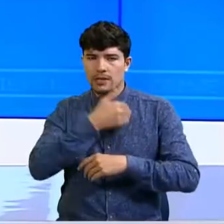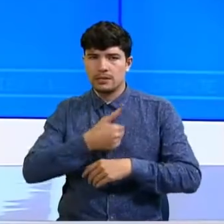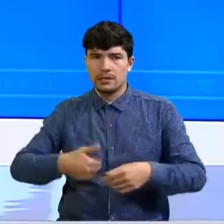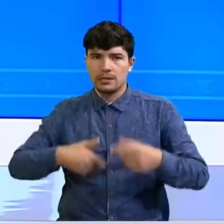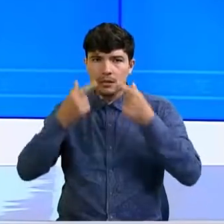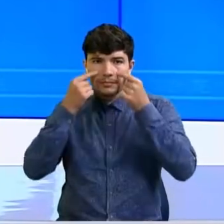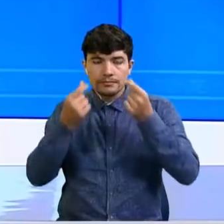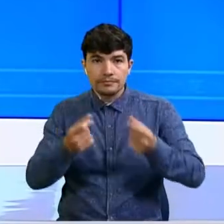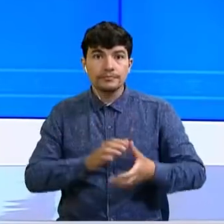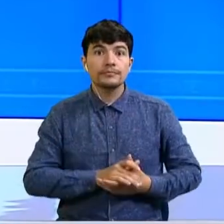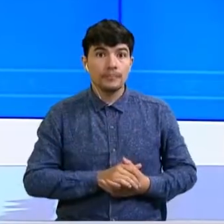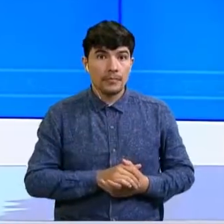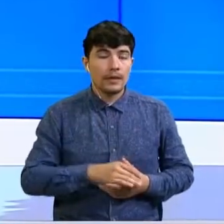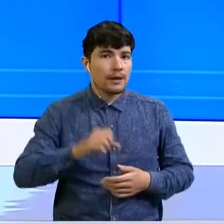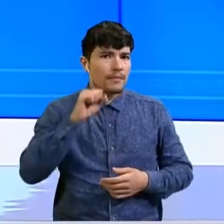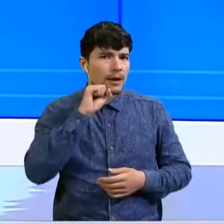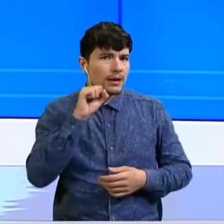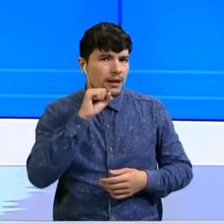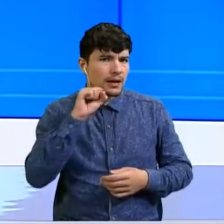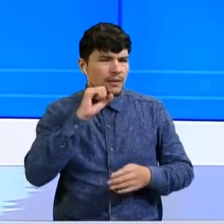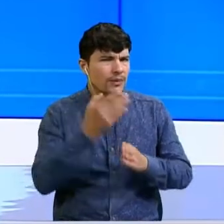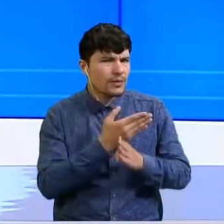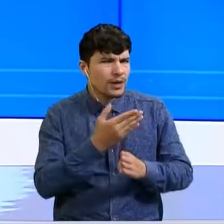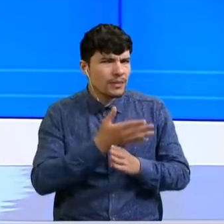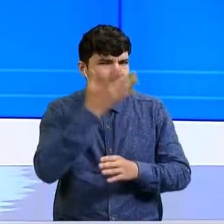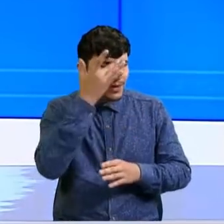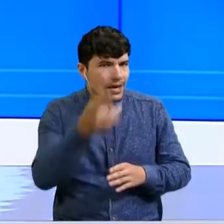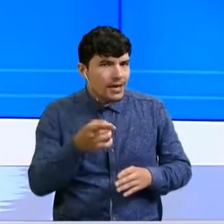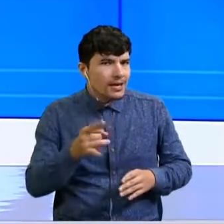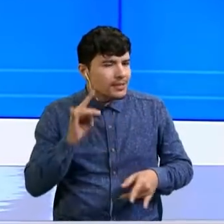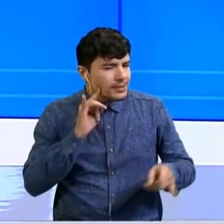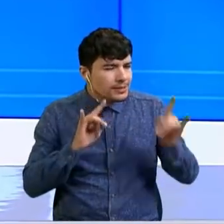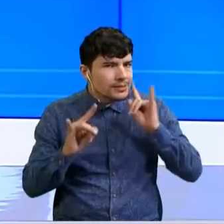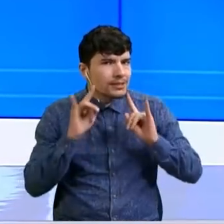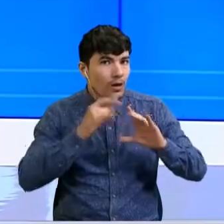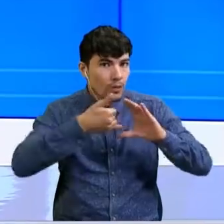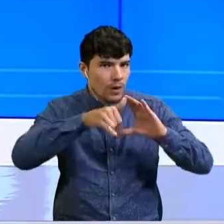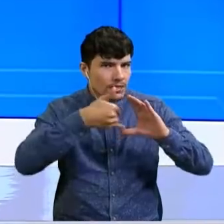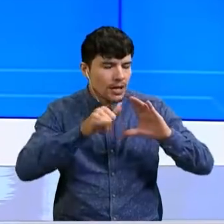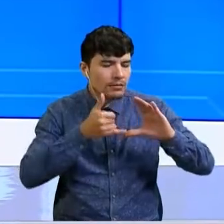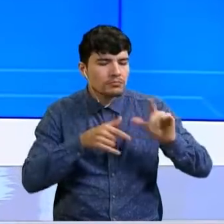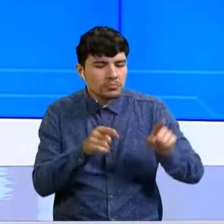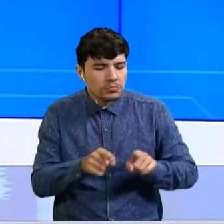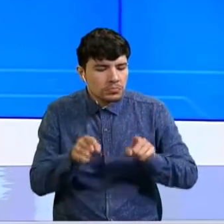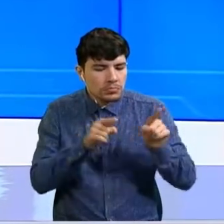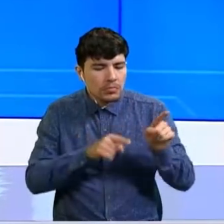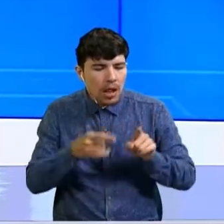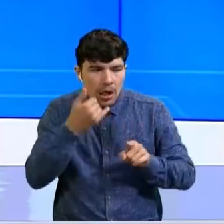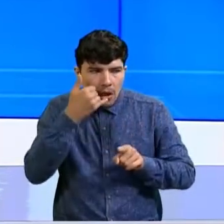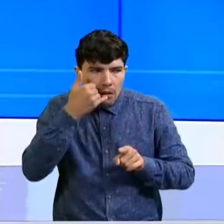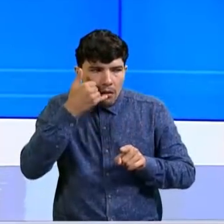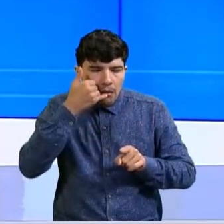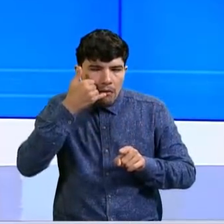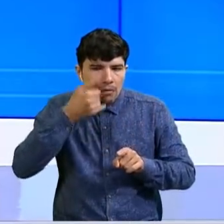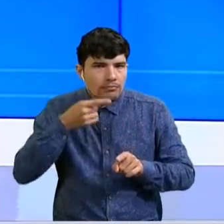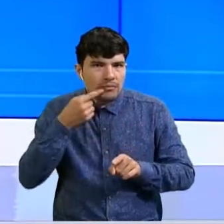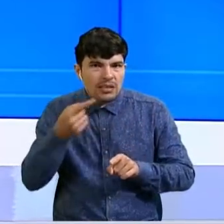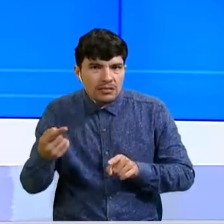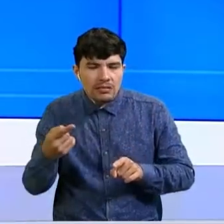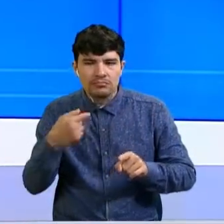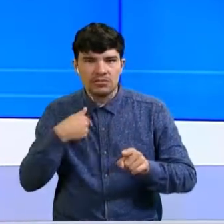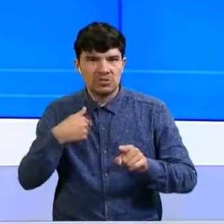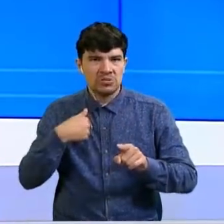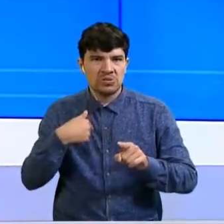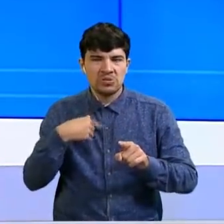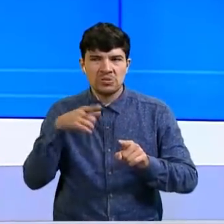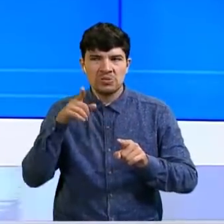Barranca Bermeja hay polémica por audio filtrados por parte de la Fiscalía General de la Nación en los que el alcalde Darío Echeverry habría planeado estrategias para tumbar